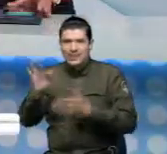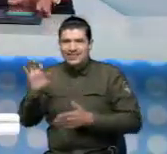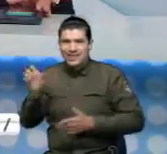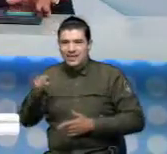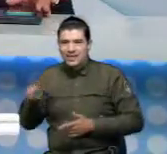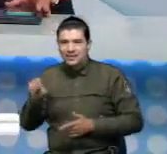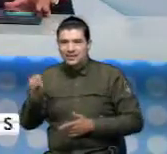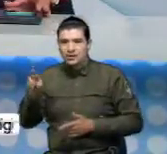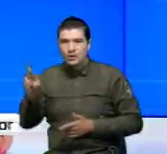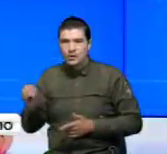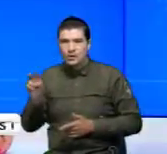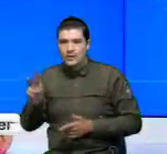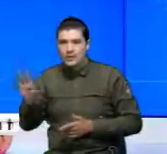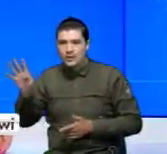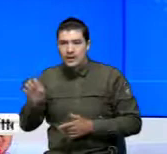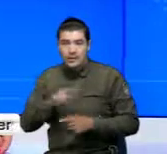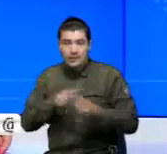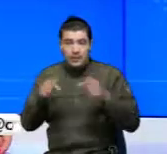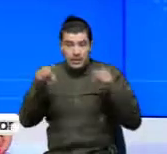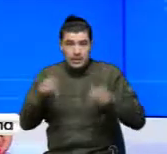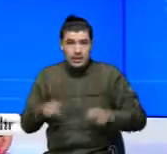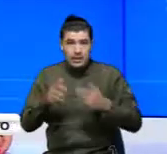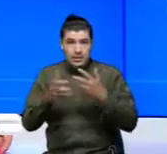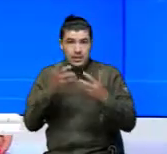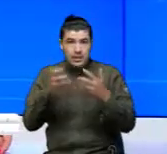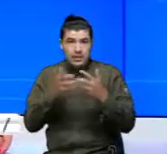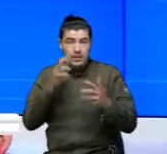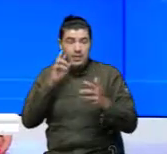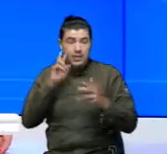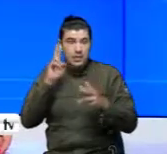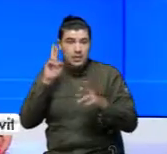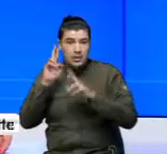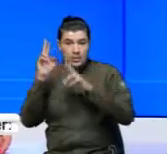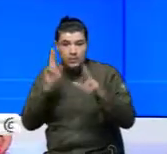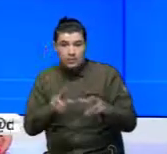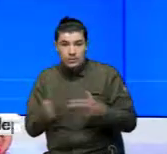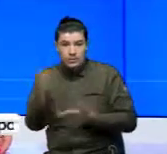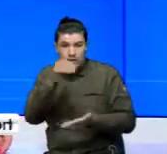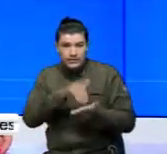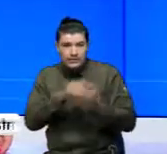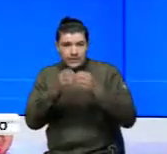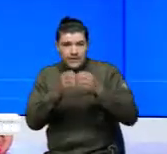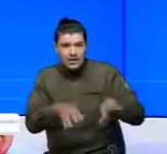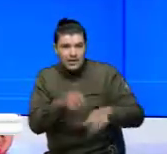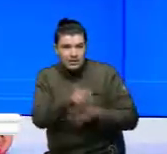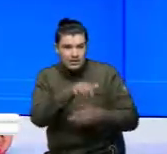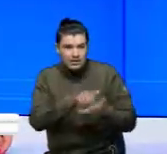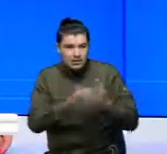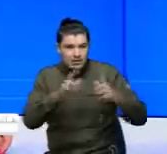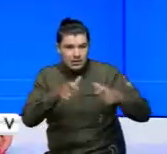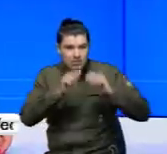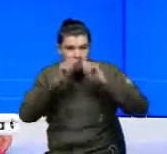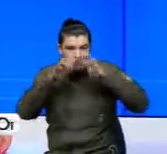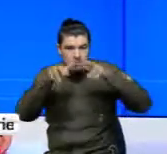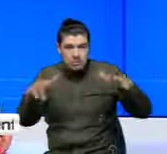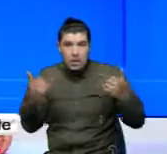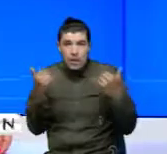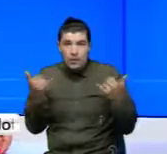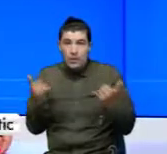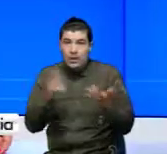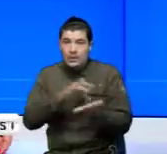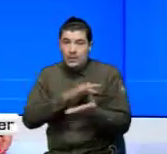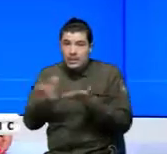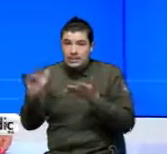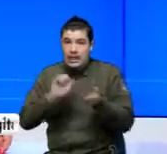del sistema informativo se conocieron algunas imágenes que mostrarían un posible abandono de estos pozos que prenden las alarmas ambientales, para lo cual ya hay